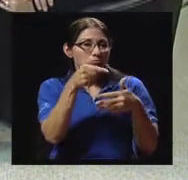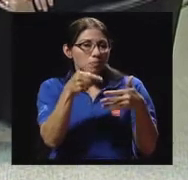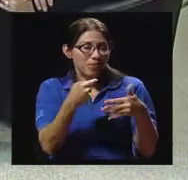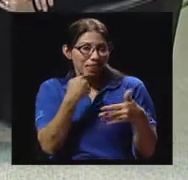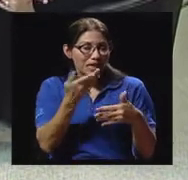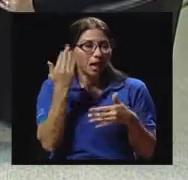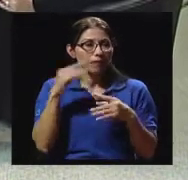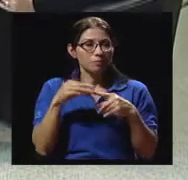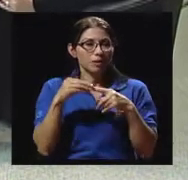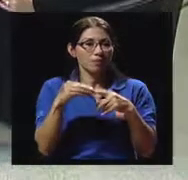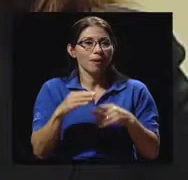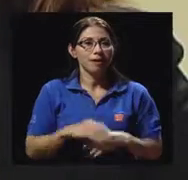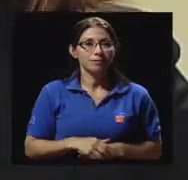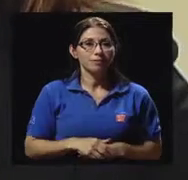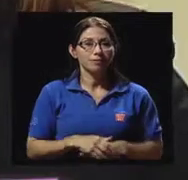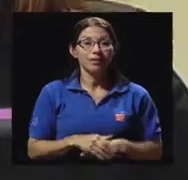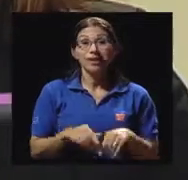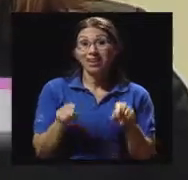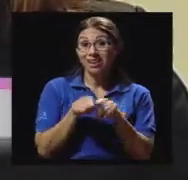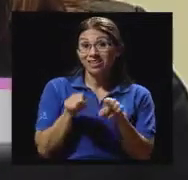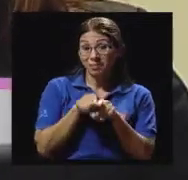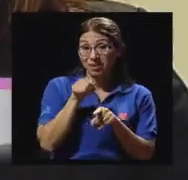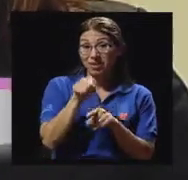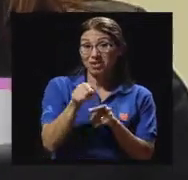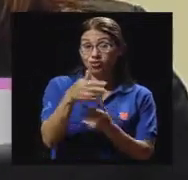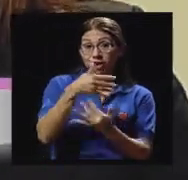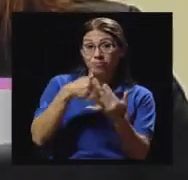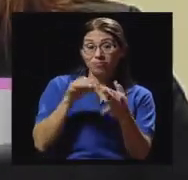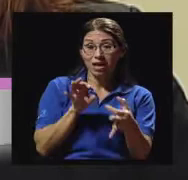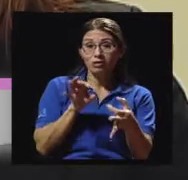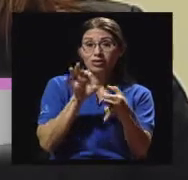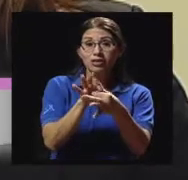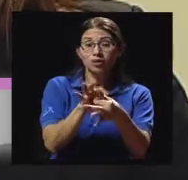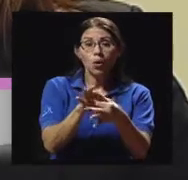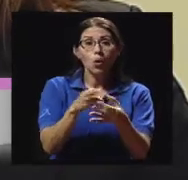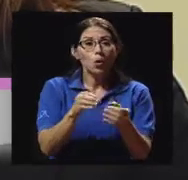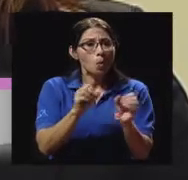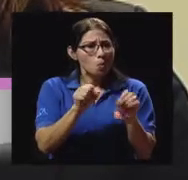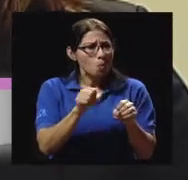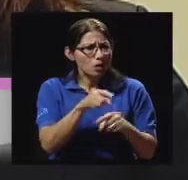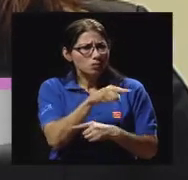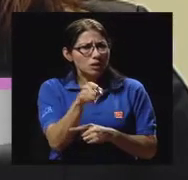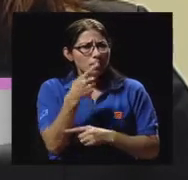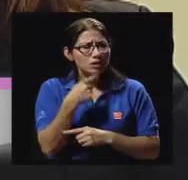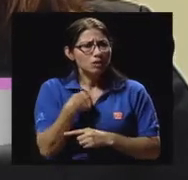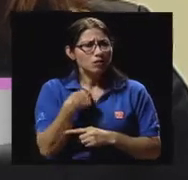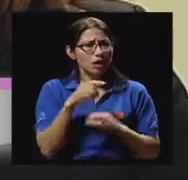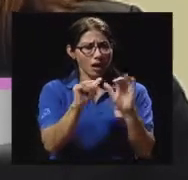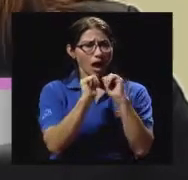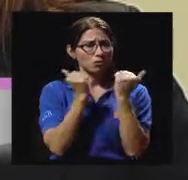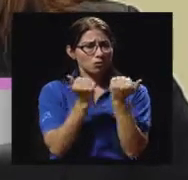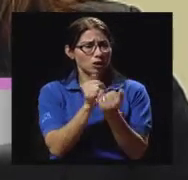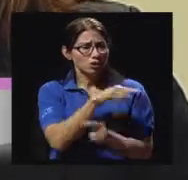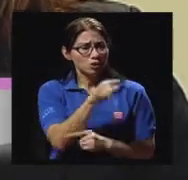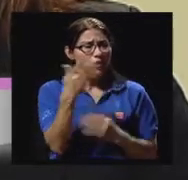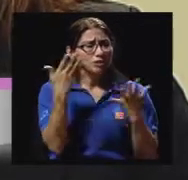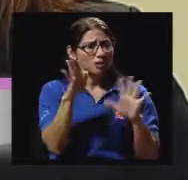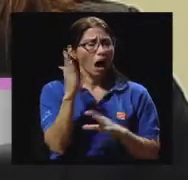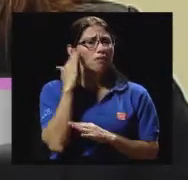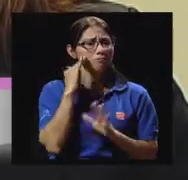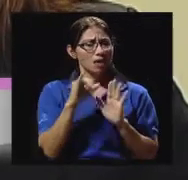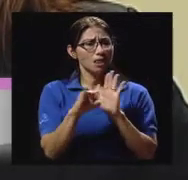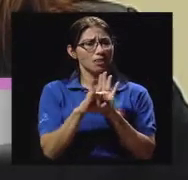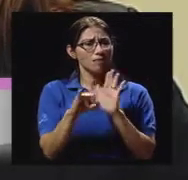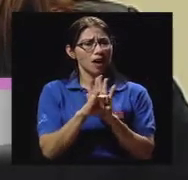las principales. Y hablando también de la asociación, sería oportuno, ¿verdad?, que nos comente desde la asociación, ya ustedes lo tienen